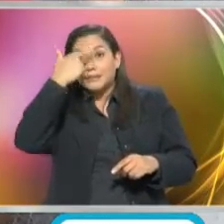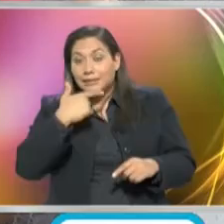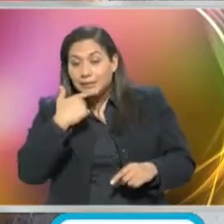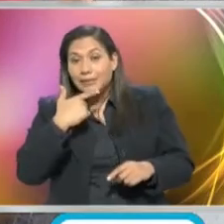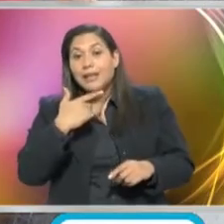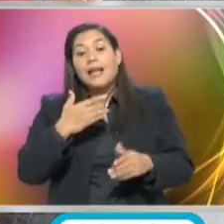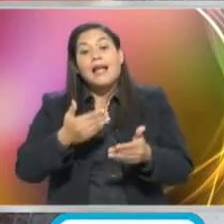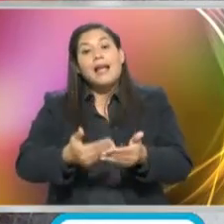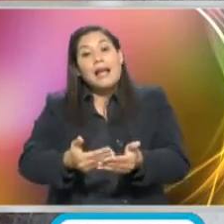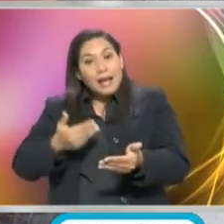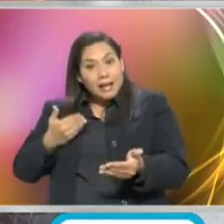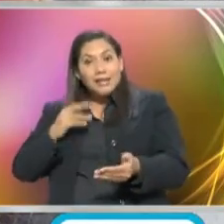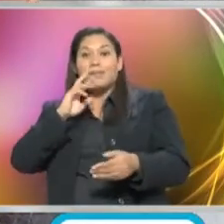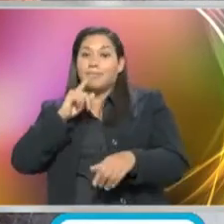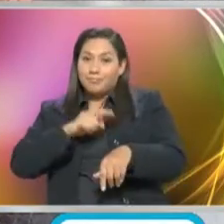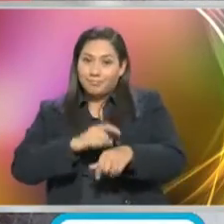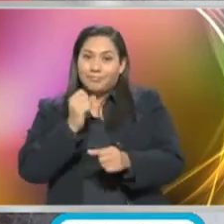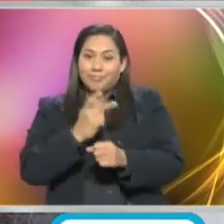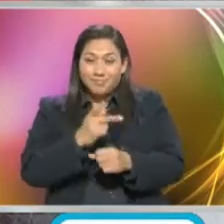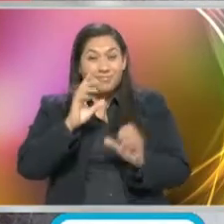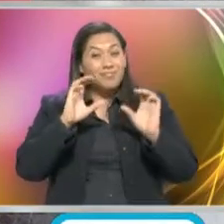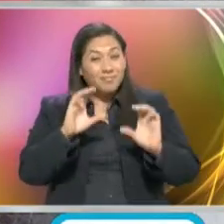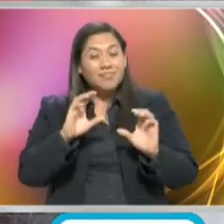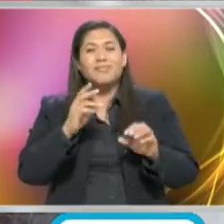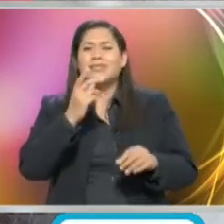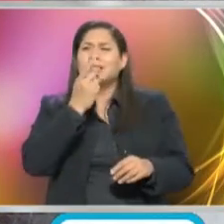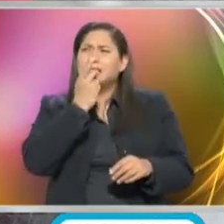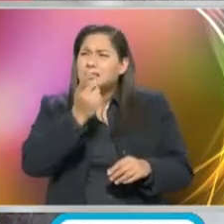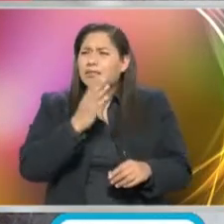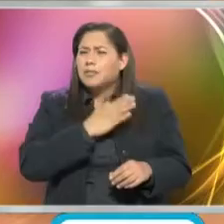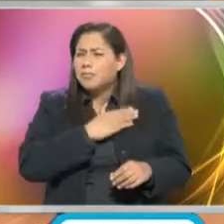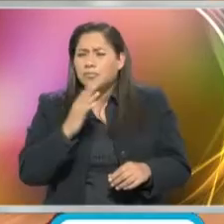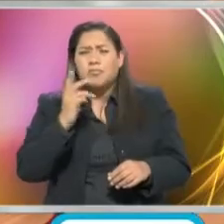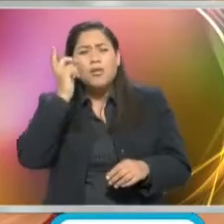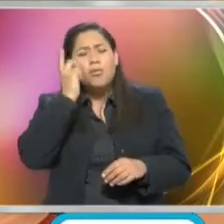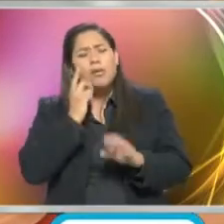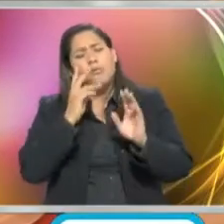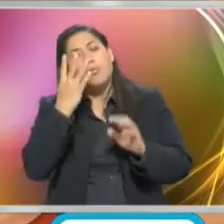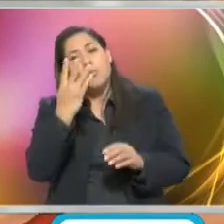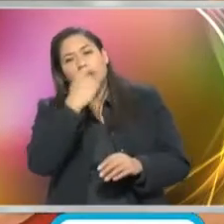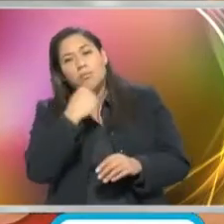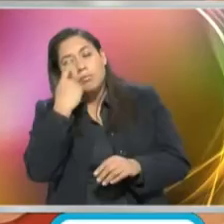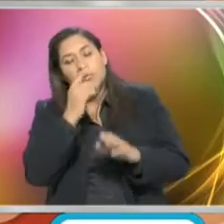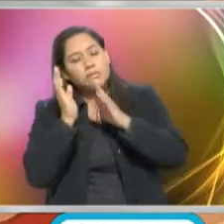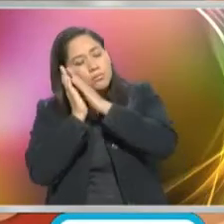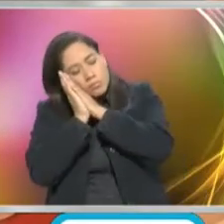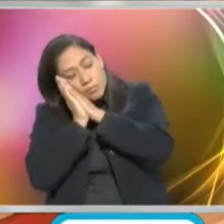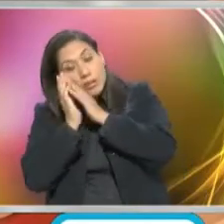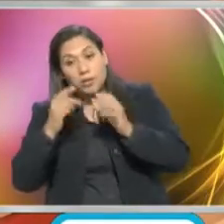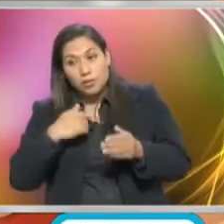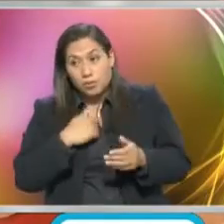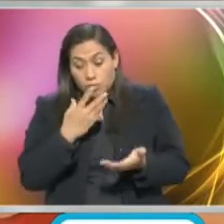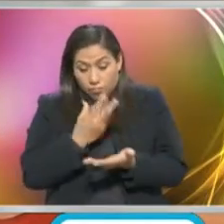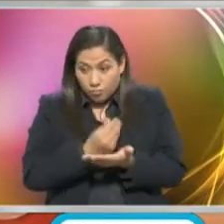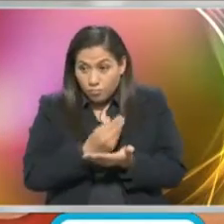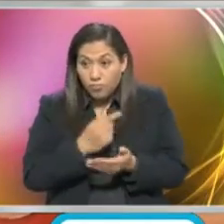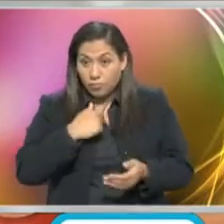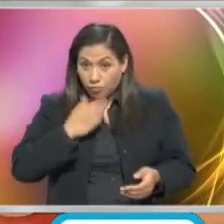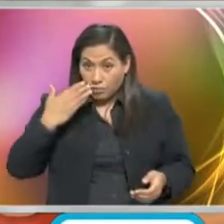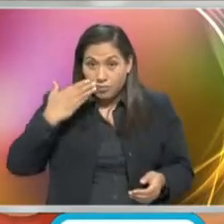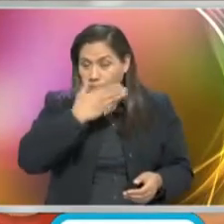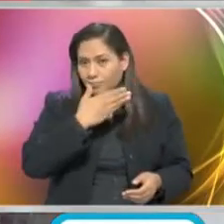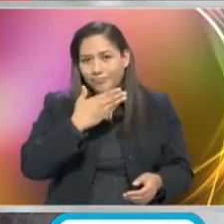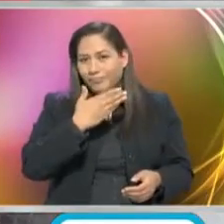ser mucho antes. Ok. Tengan mucho cuidado con eso, porque a lo mejor me dicen, bueno, yo nada más duermo 4 horas, ni estás reparando, ni estás teniendo un ayuno